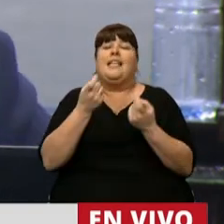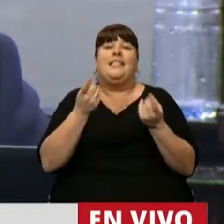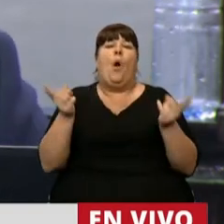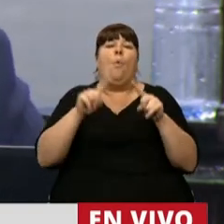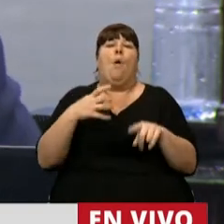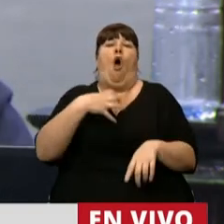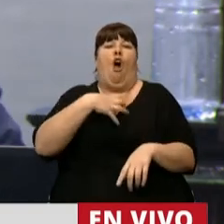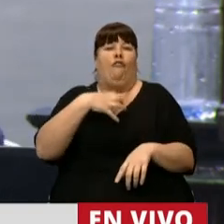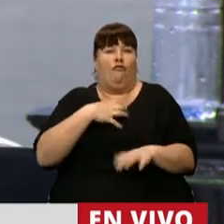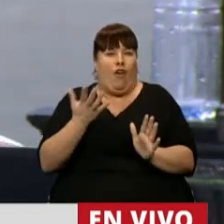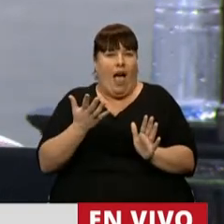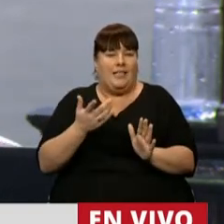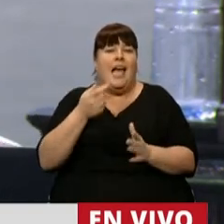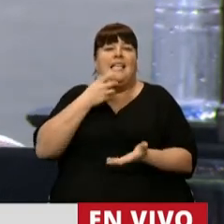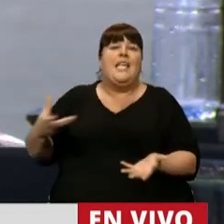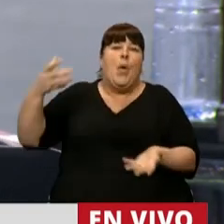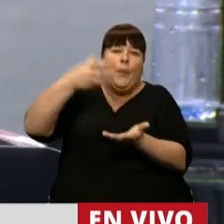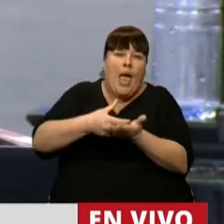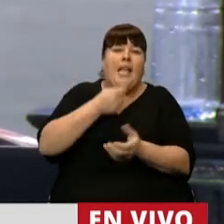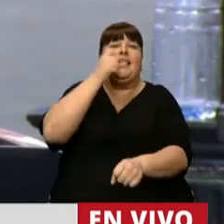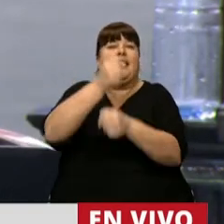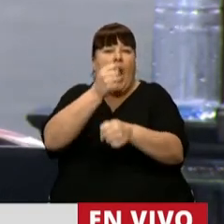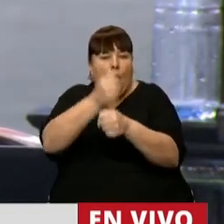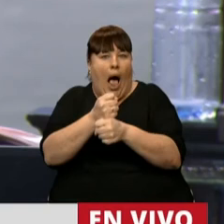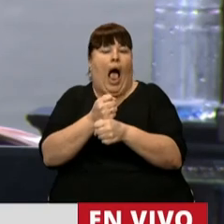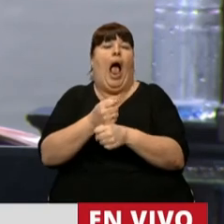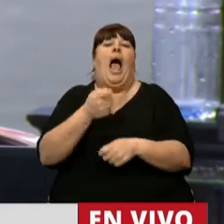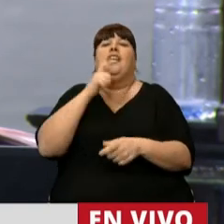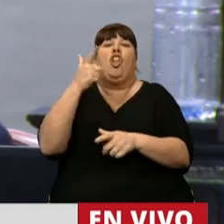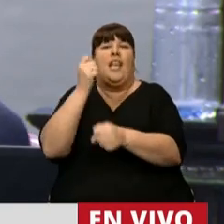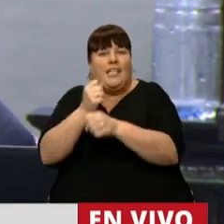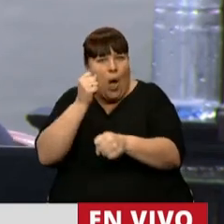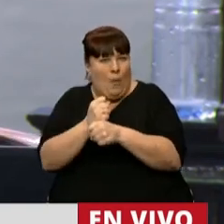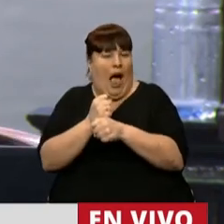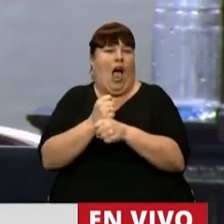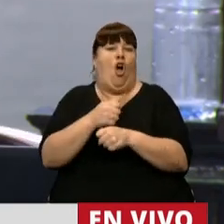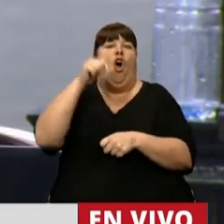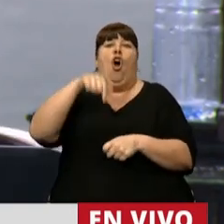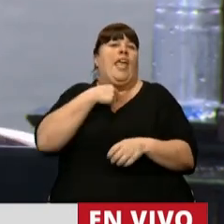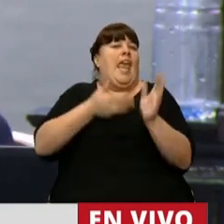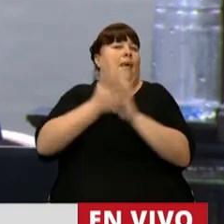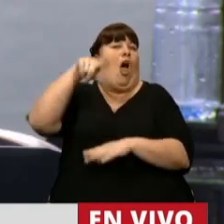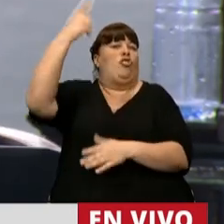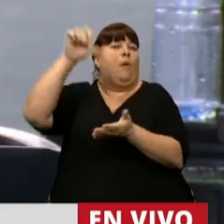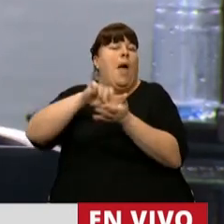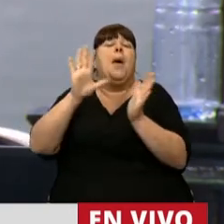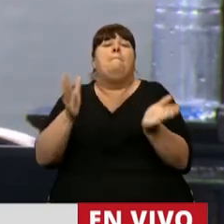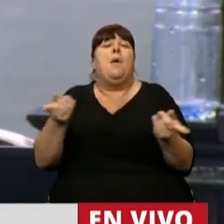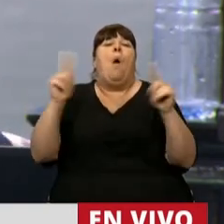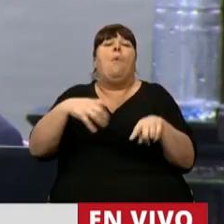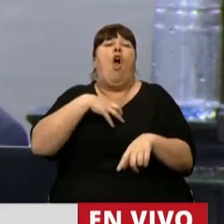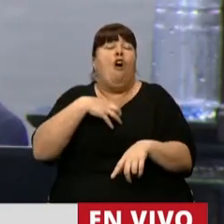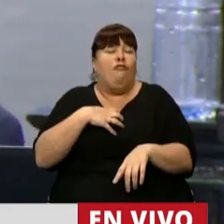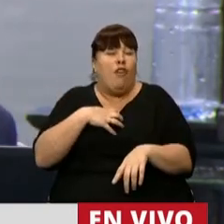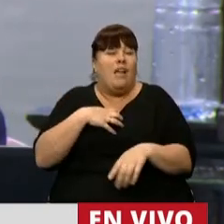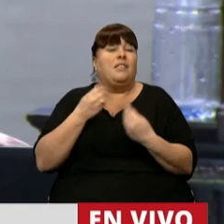la confianza de los que invierten, de los que trabajan, de los que están desempleados, de los que hoy se quieren ir del país. Pero para recuperar la confianza,